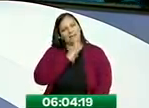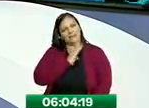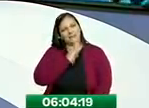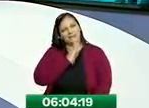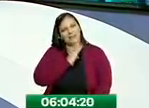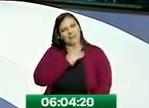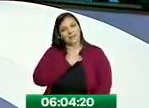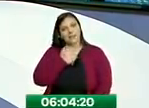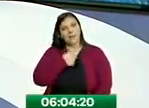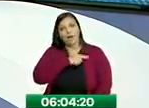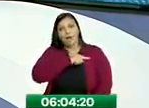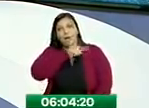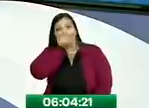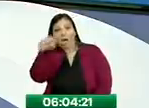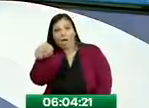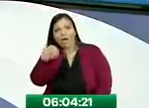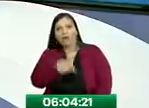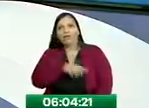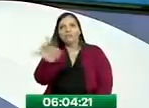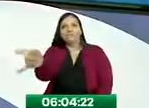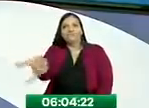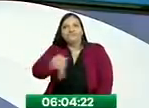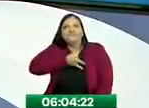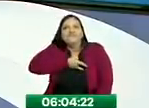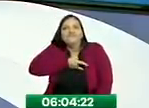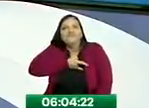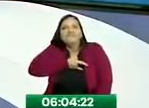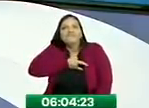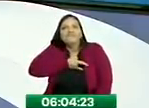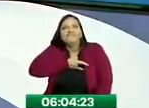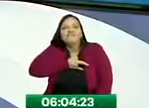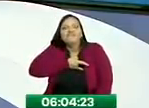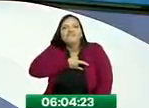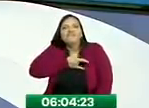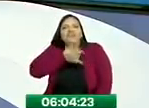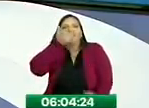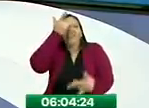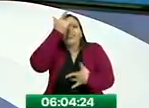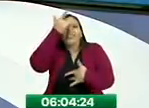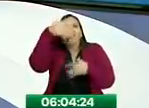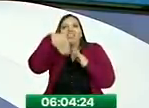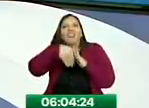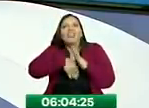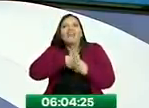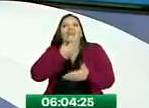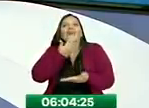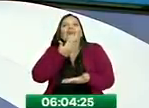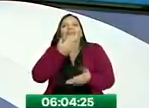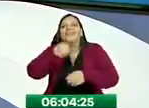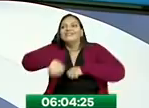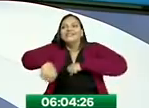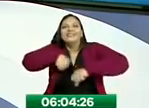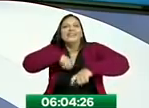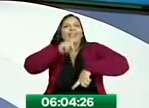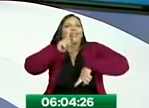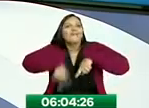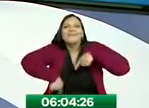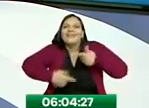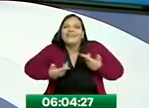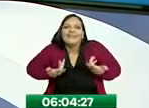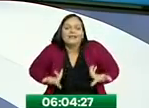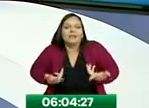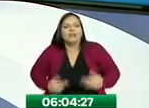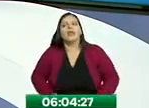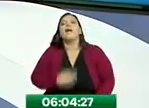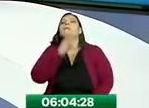seamos contagiados, ¿no? Porque ya contagiado, imagínense, y ahí no sirve absolutamente nada. Entonces hay que estar a buen recaudo y